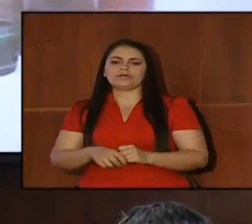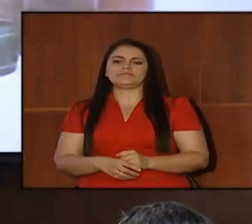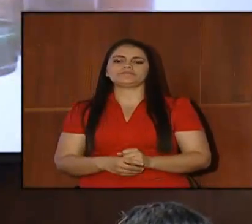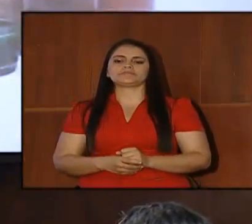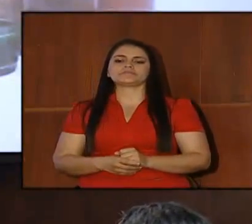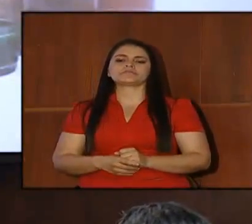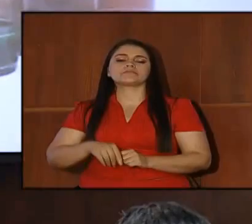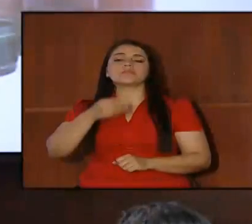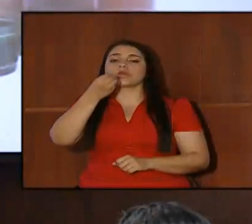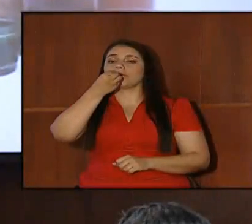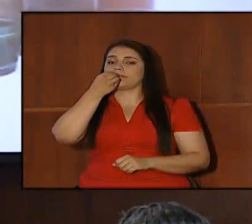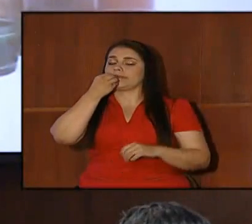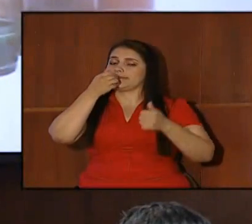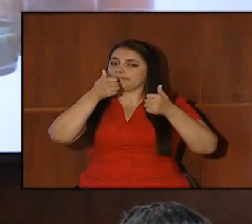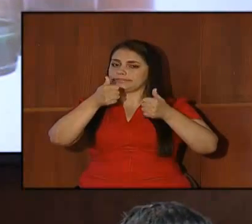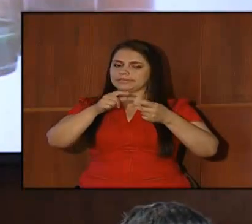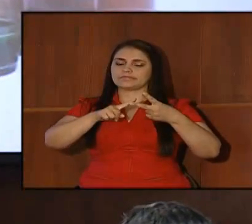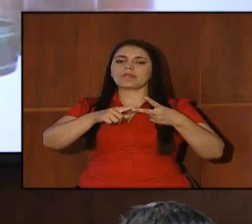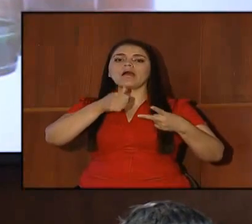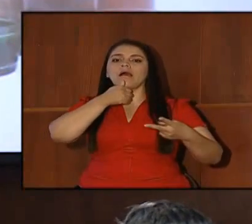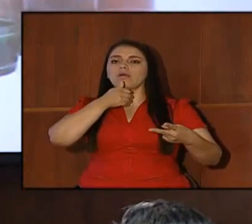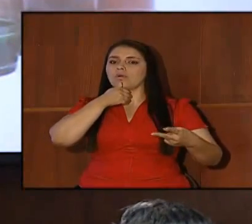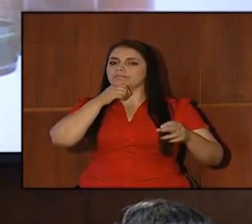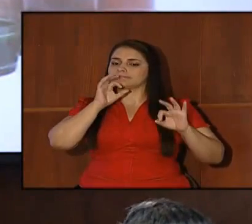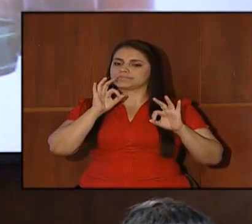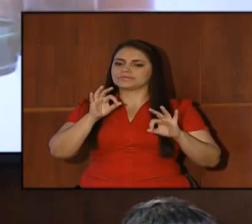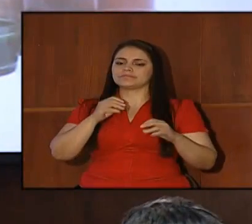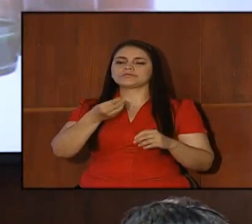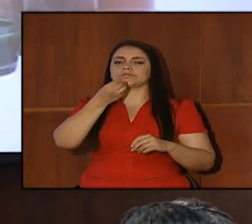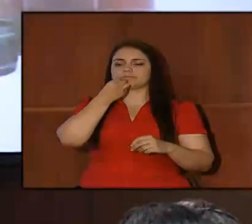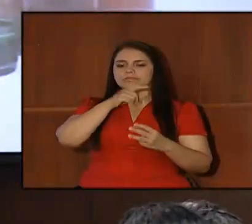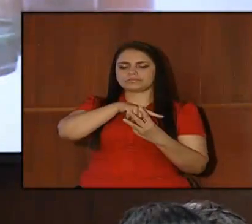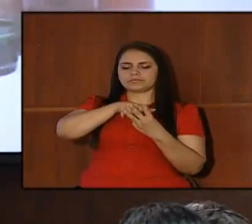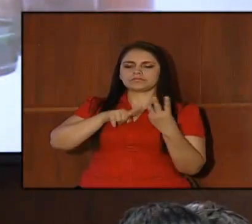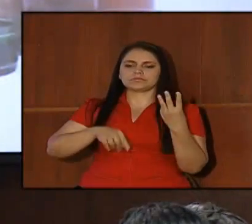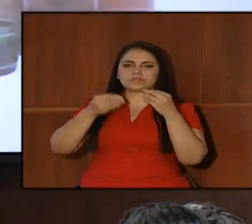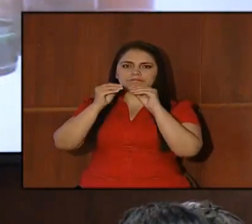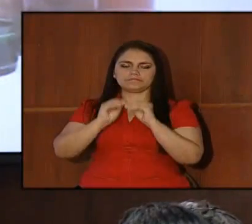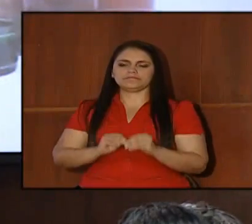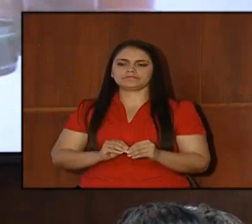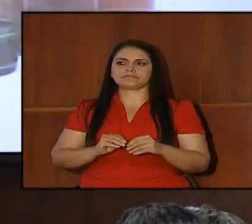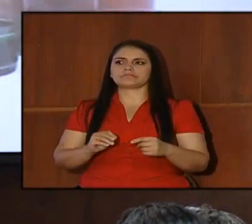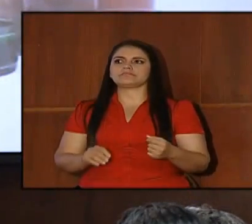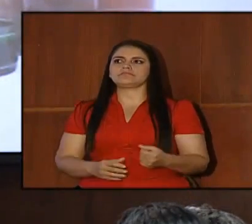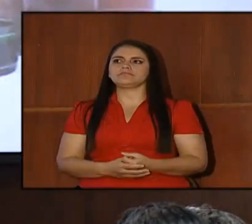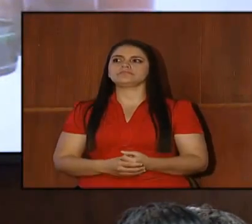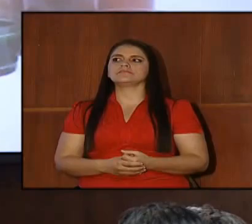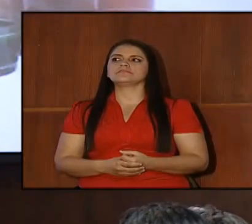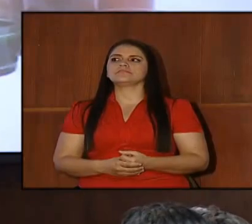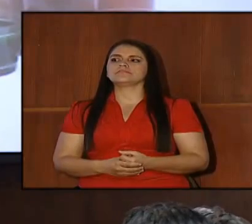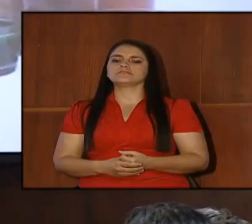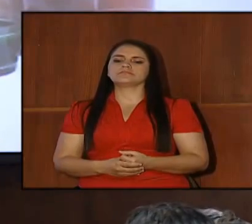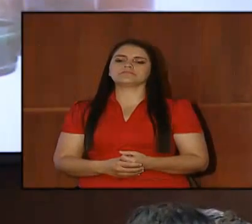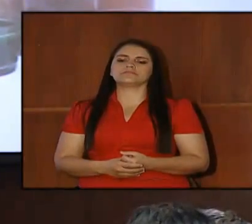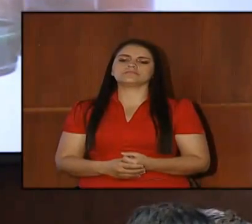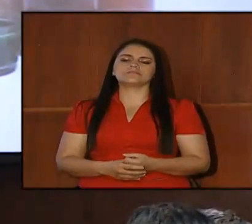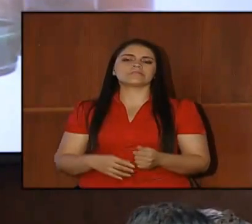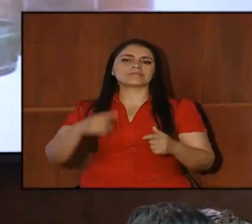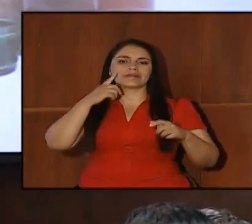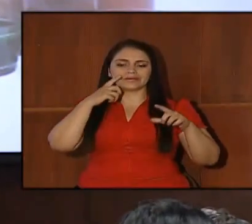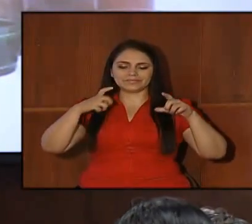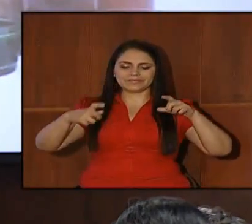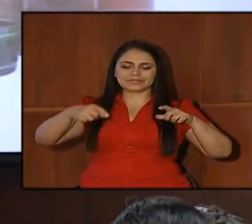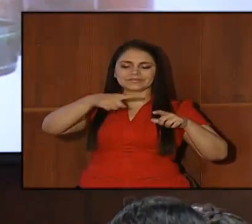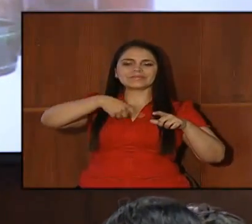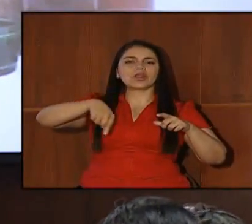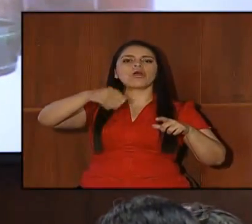buena alimentación e hidratación. Debe darle los 3 tipos de alimentos el paciente en cada plato de comida, es decir, cada vez que se sienta a